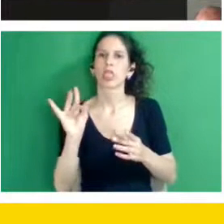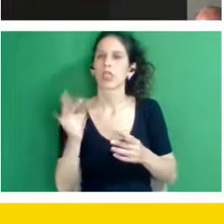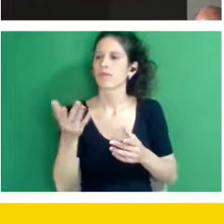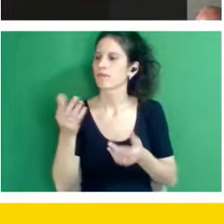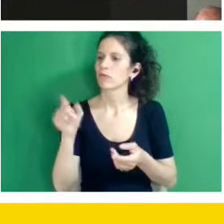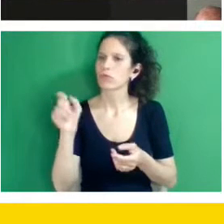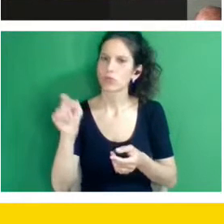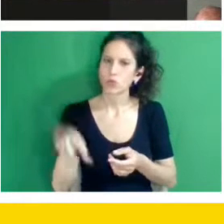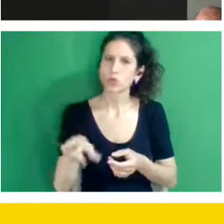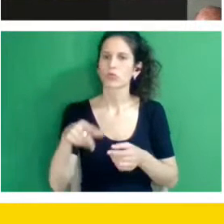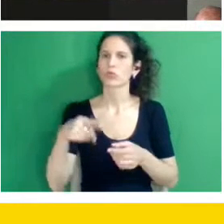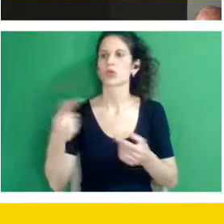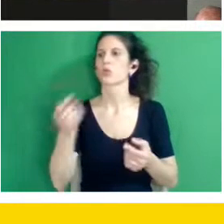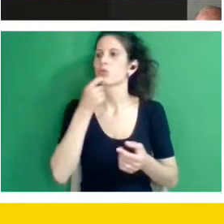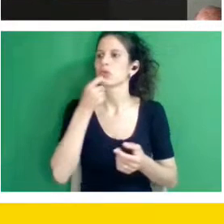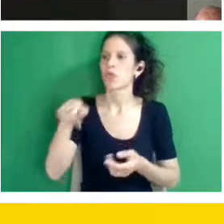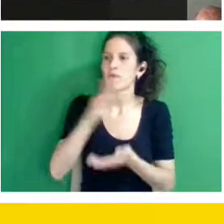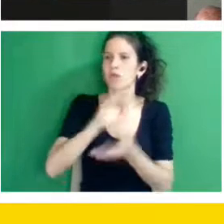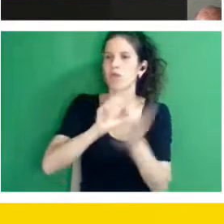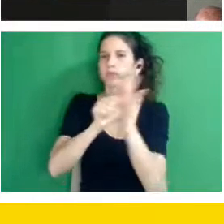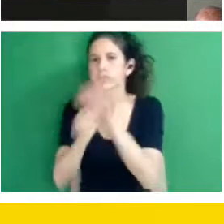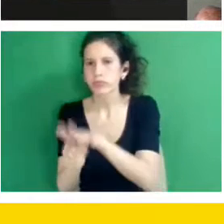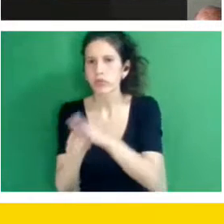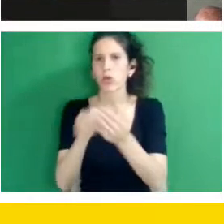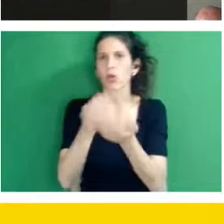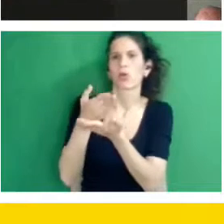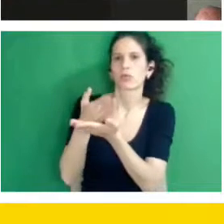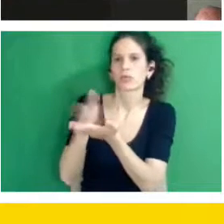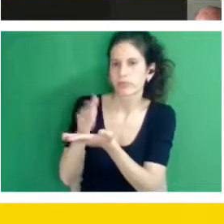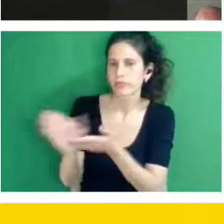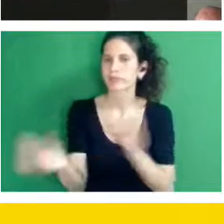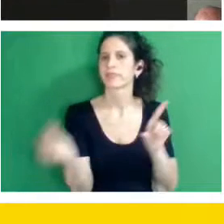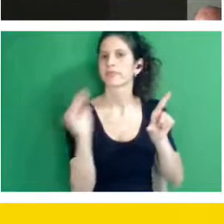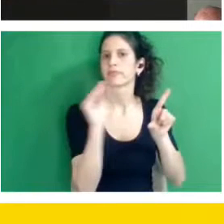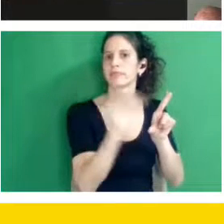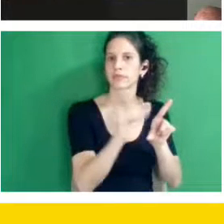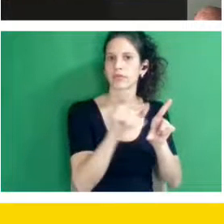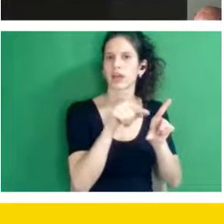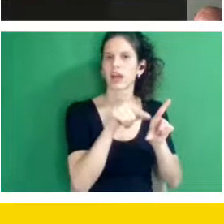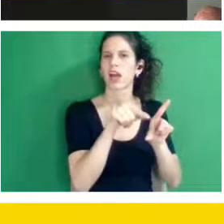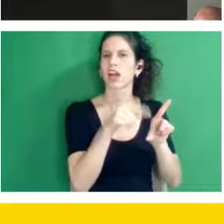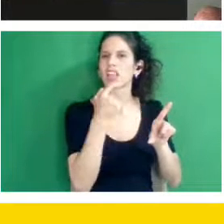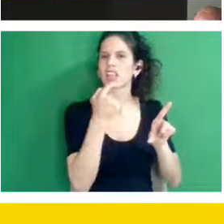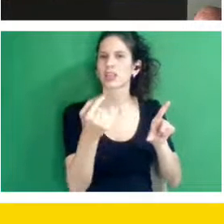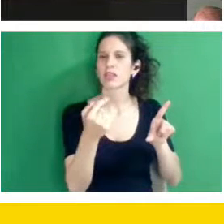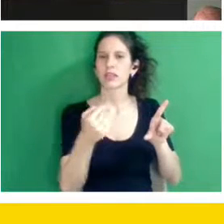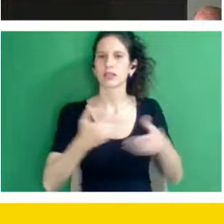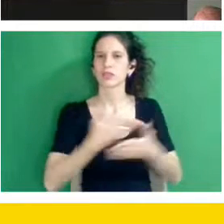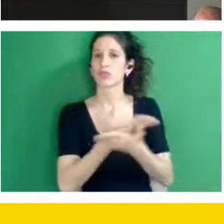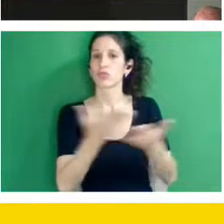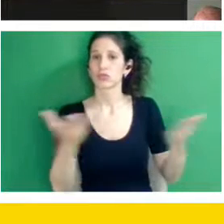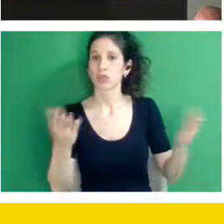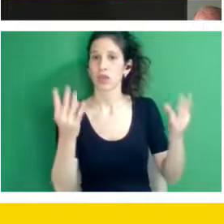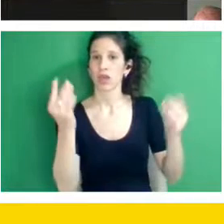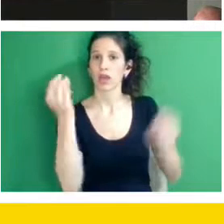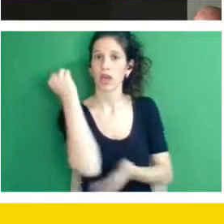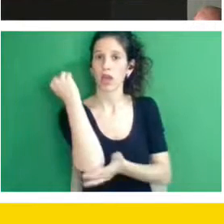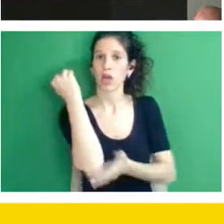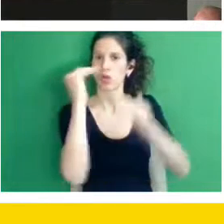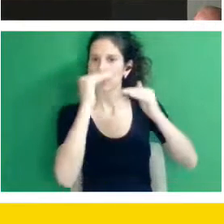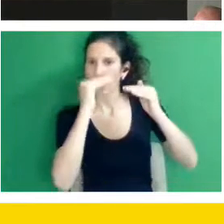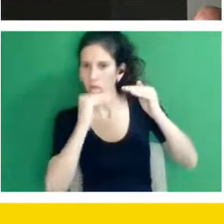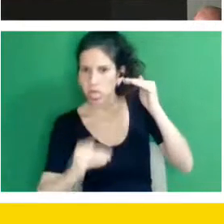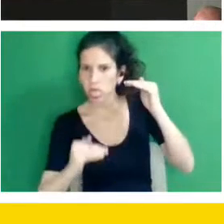vulnerabilidad o exclusión, a través de una clasificación socioeconómica que se hace de los ciudadanos para que los programas sociales y